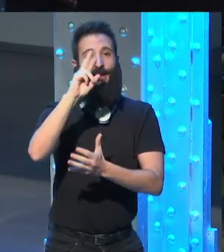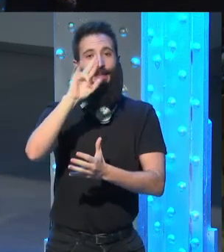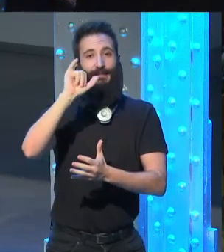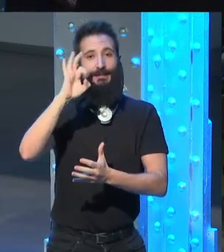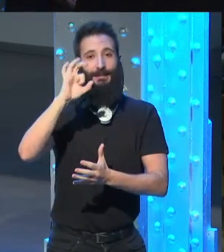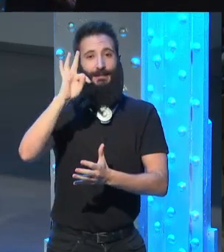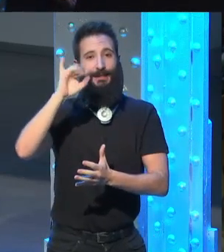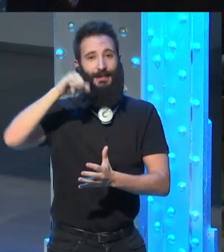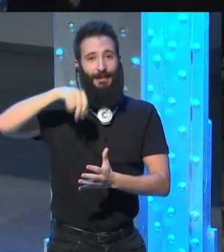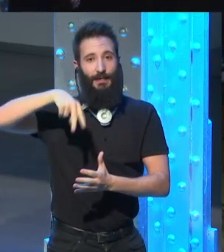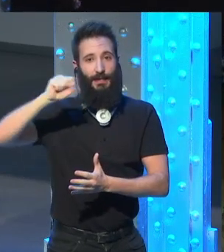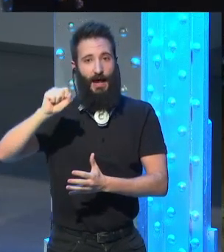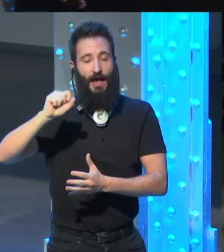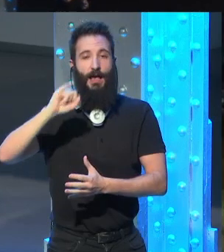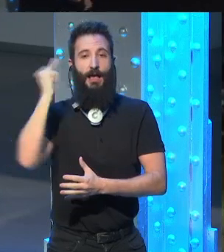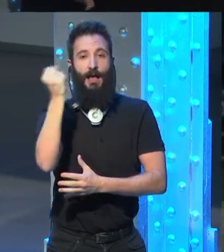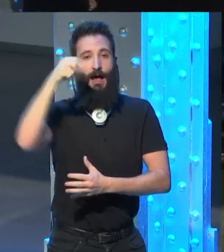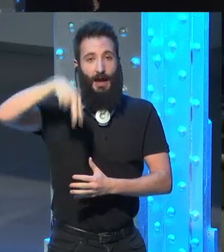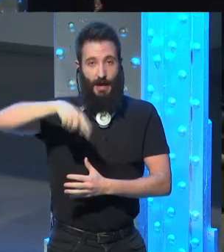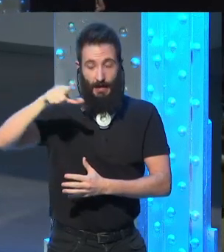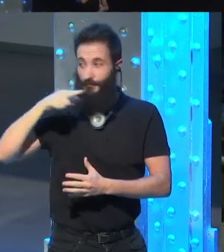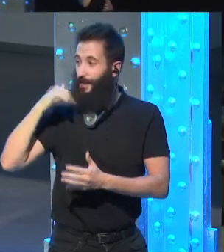por aquí. Sí, ahí la tenemos.